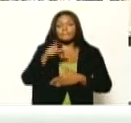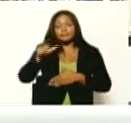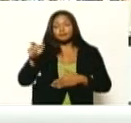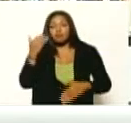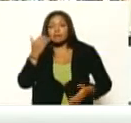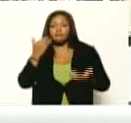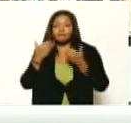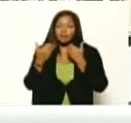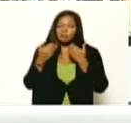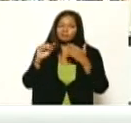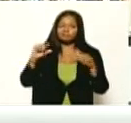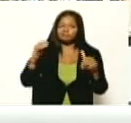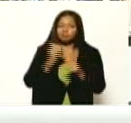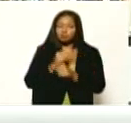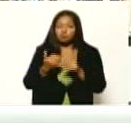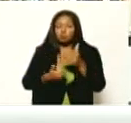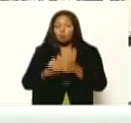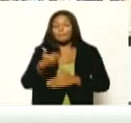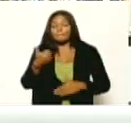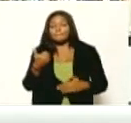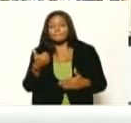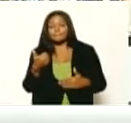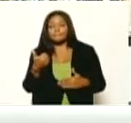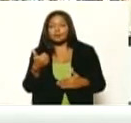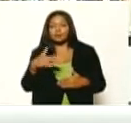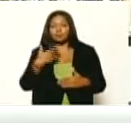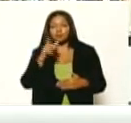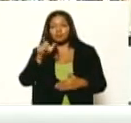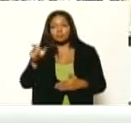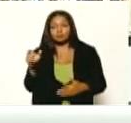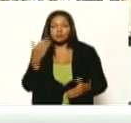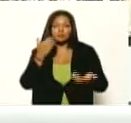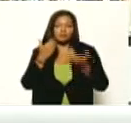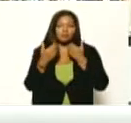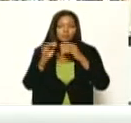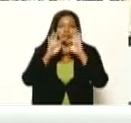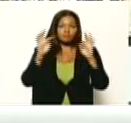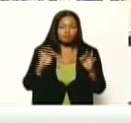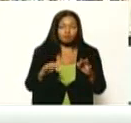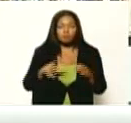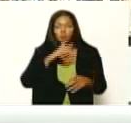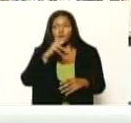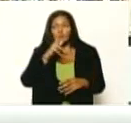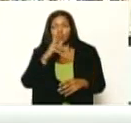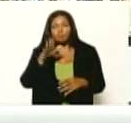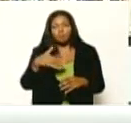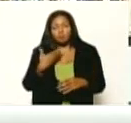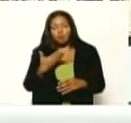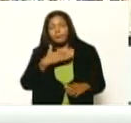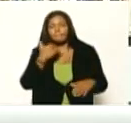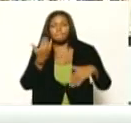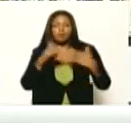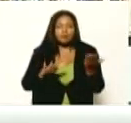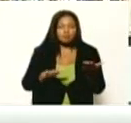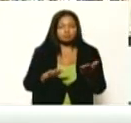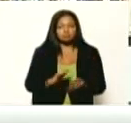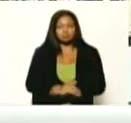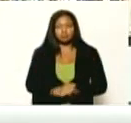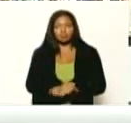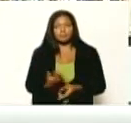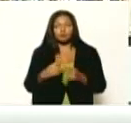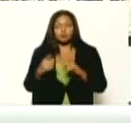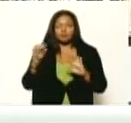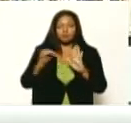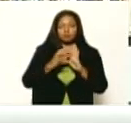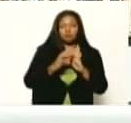personas infectadas, hay mayor probabilidad de que estas personas se enfermen de manera grave y eventualmente mueran. Pero es un efecto